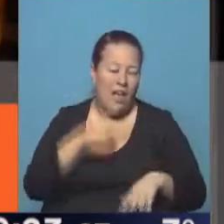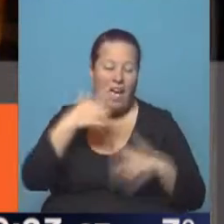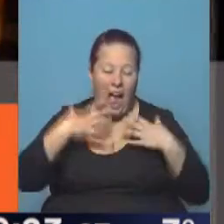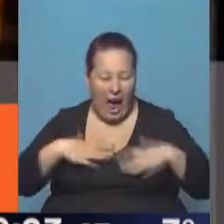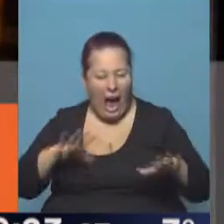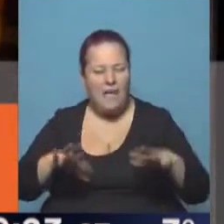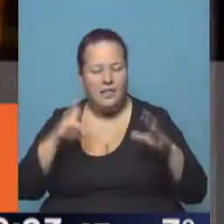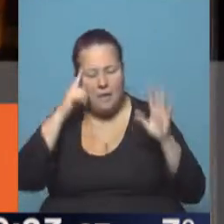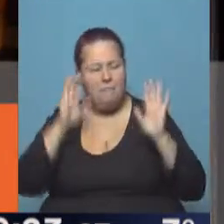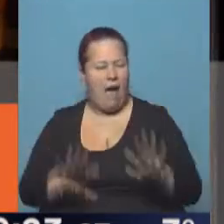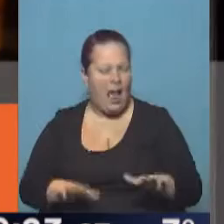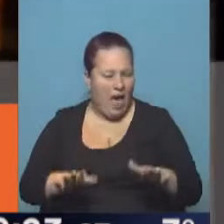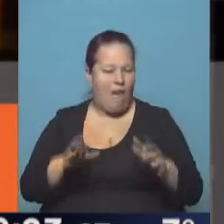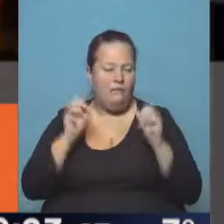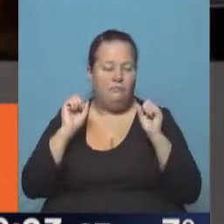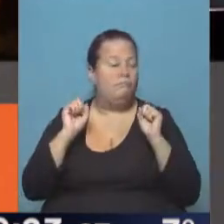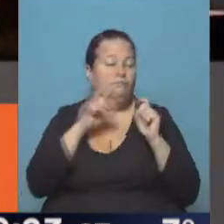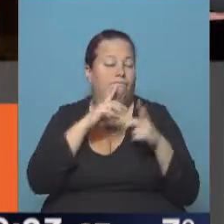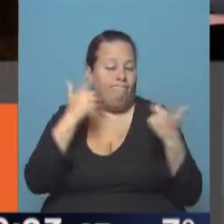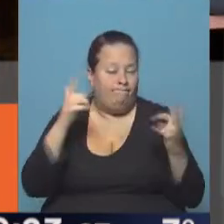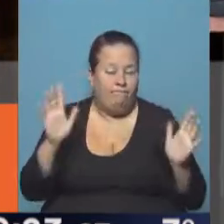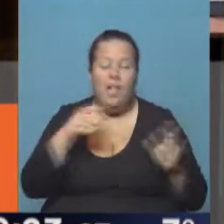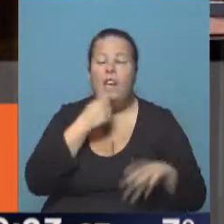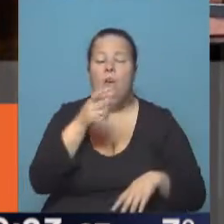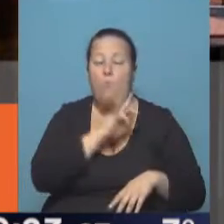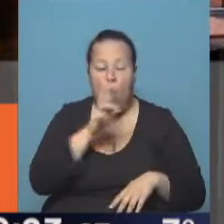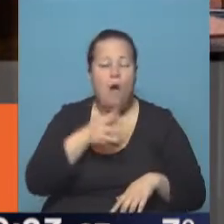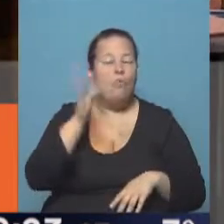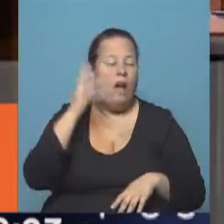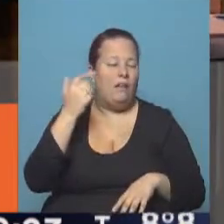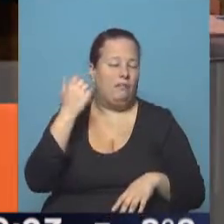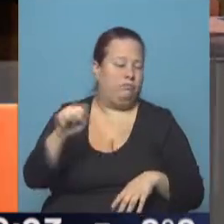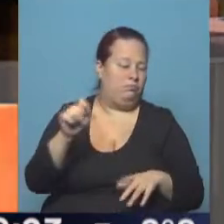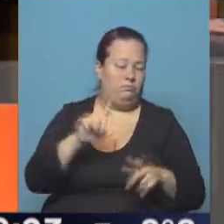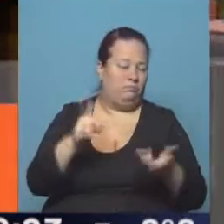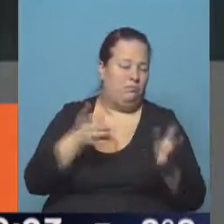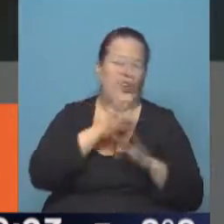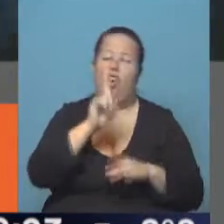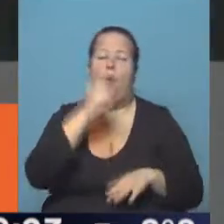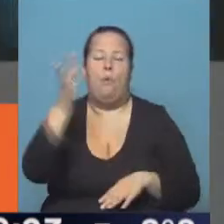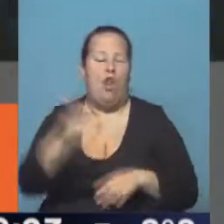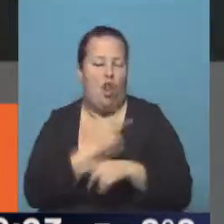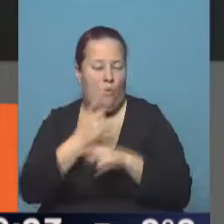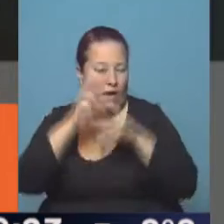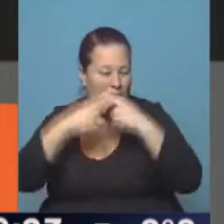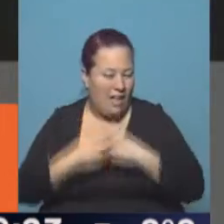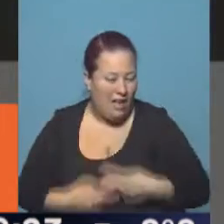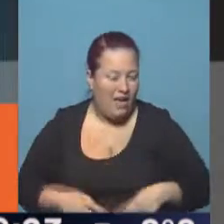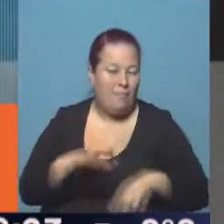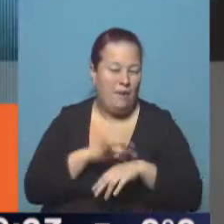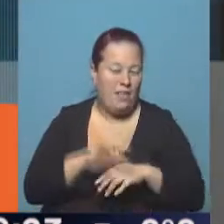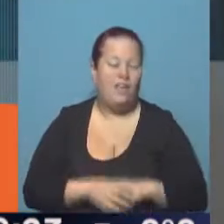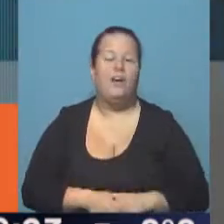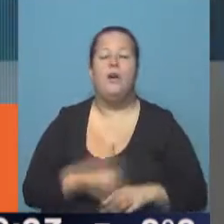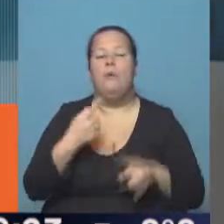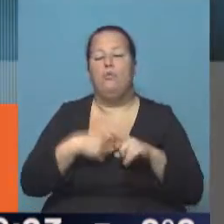es un estado de shock, de parálisis. Una mujer muchas veces no podía ir a hacerse examinar en el cuerpo médico